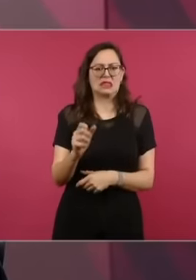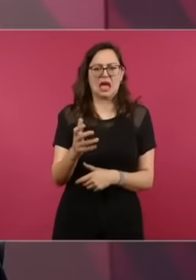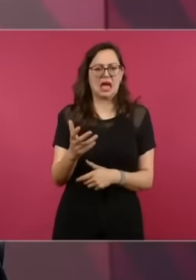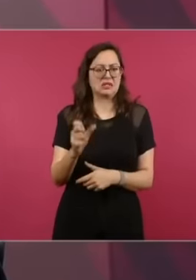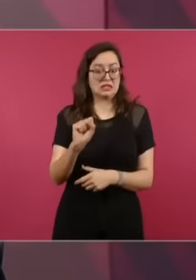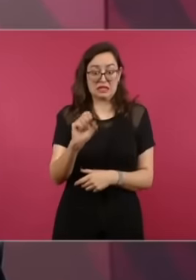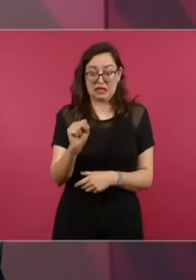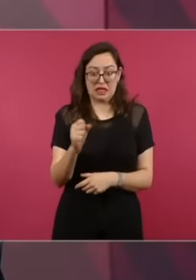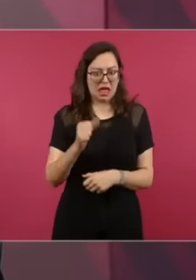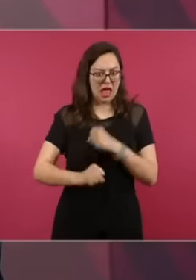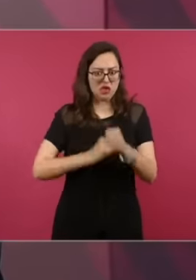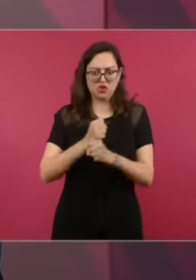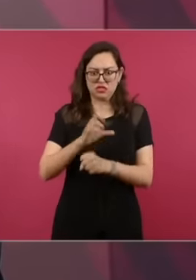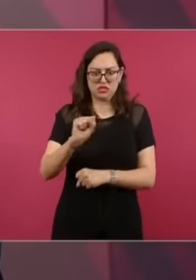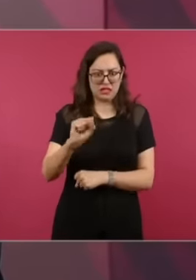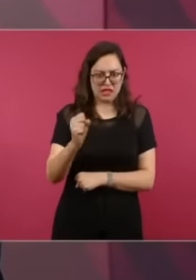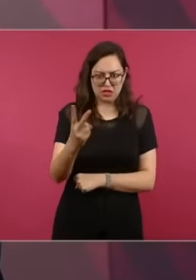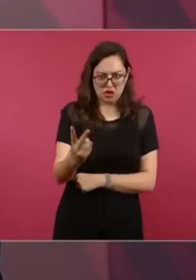62,